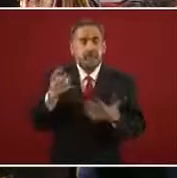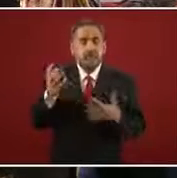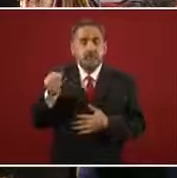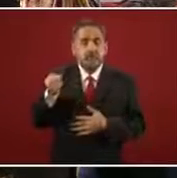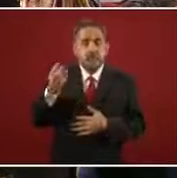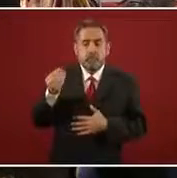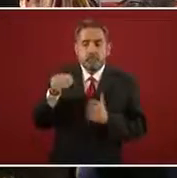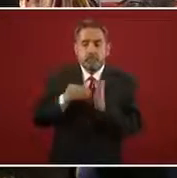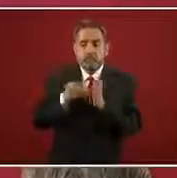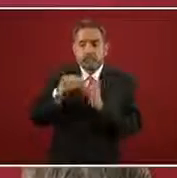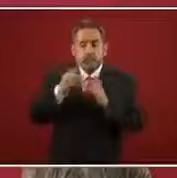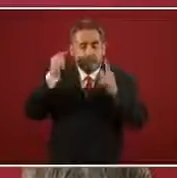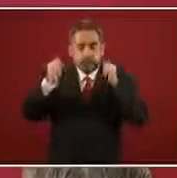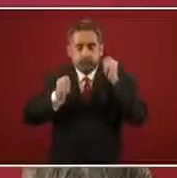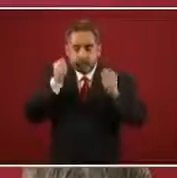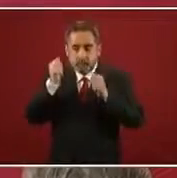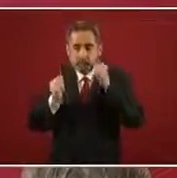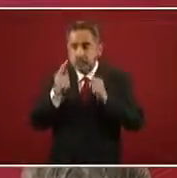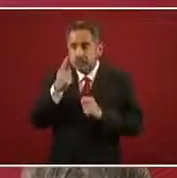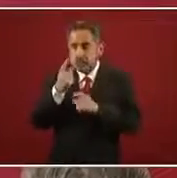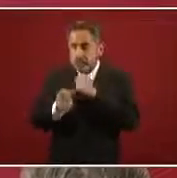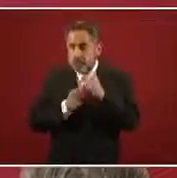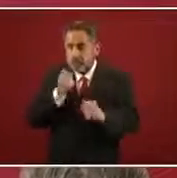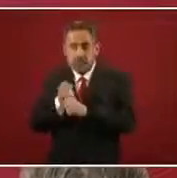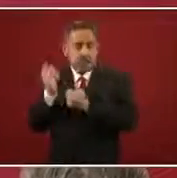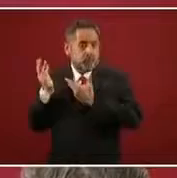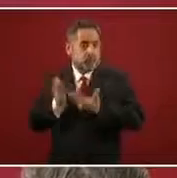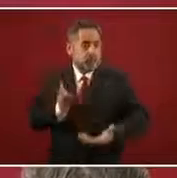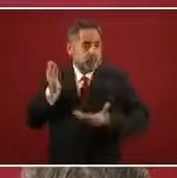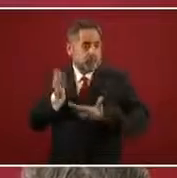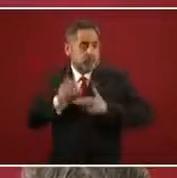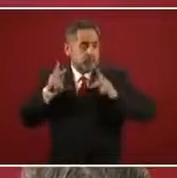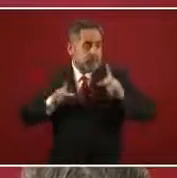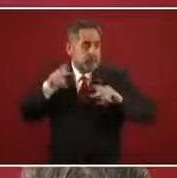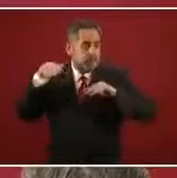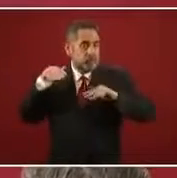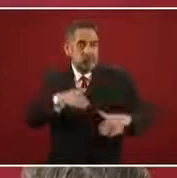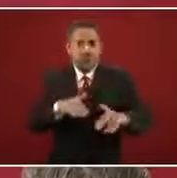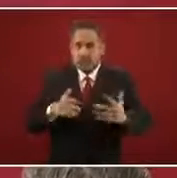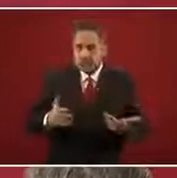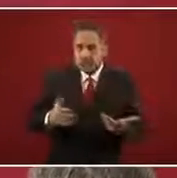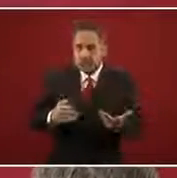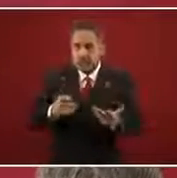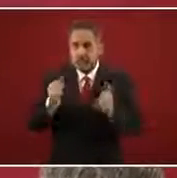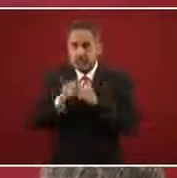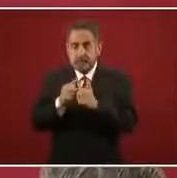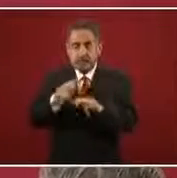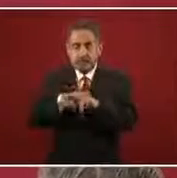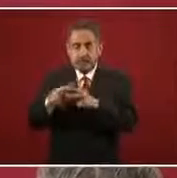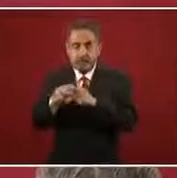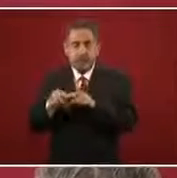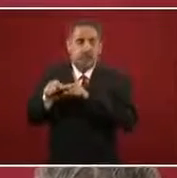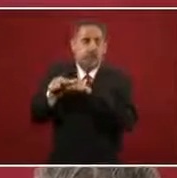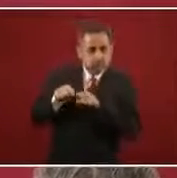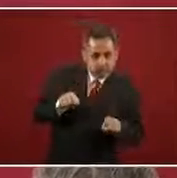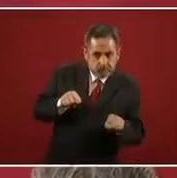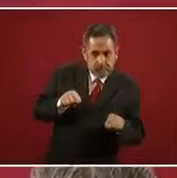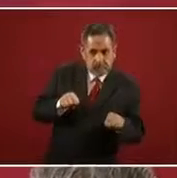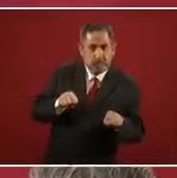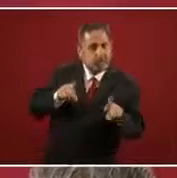9 millones de turistas al año y lo que queremos es que con el tren bajen,